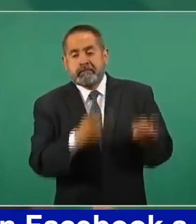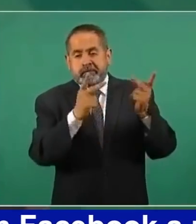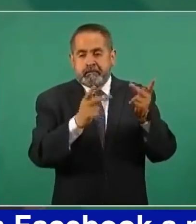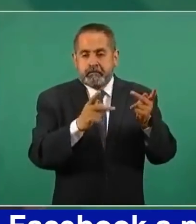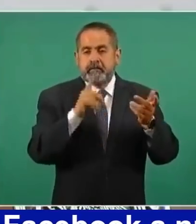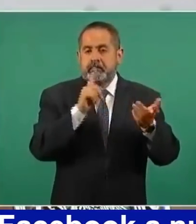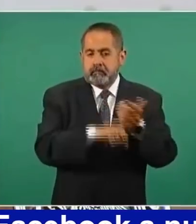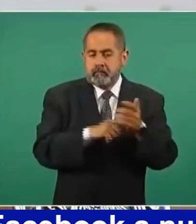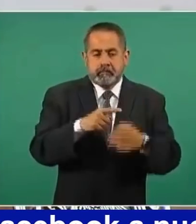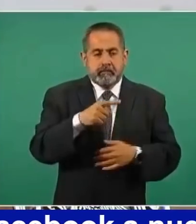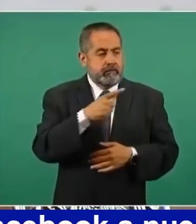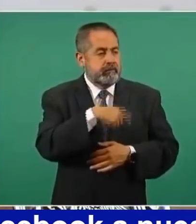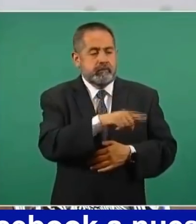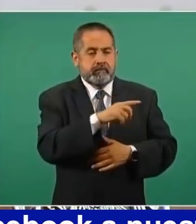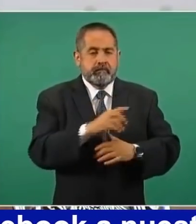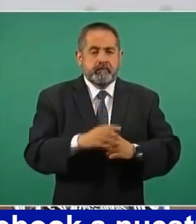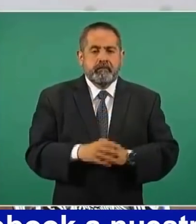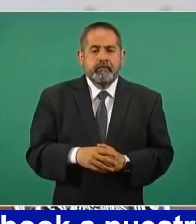de que nosotros